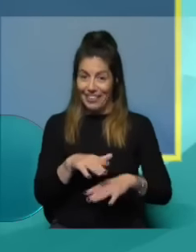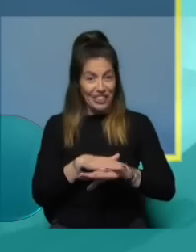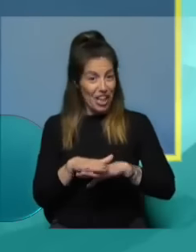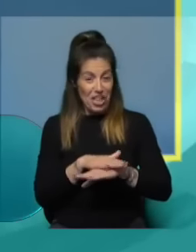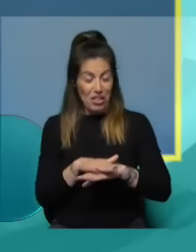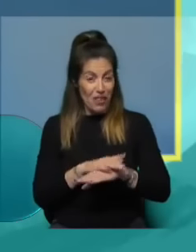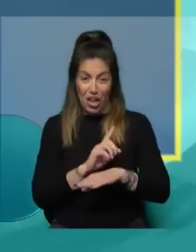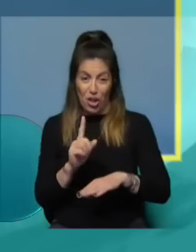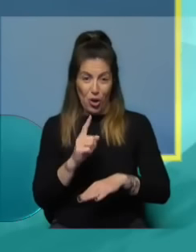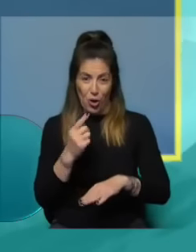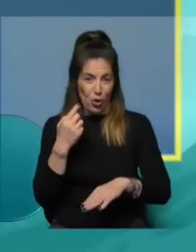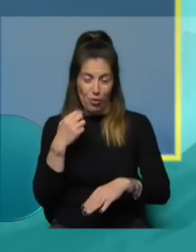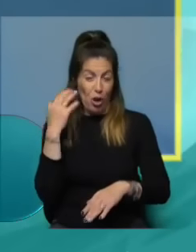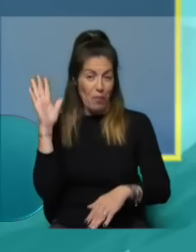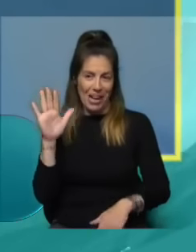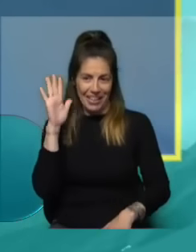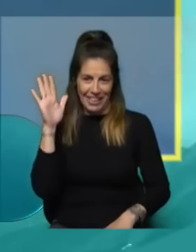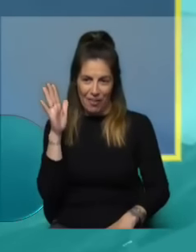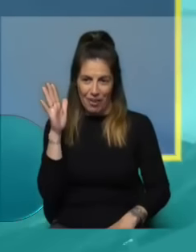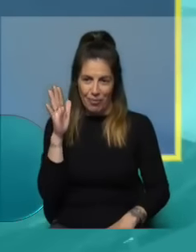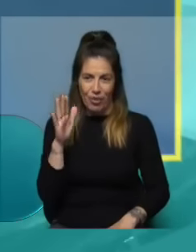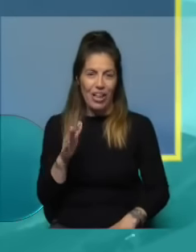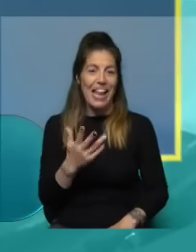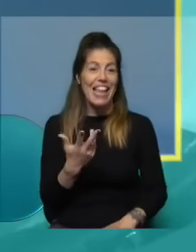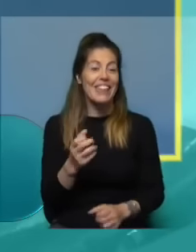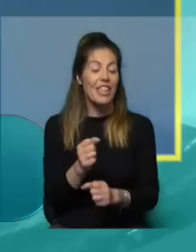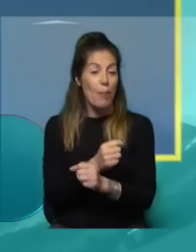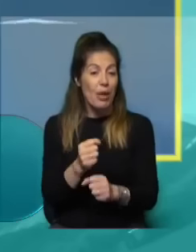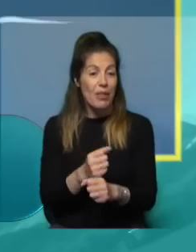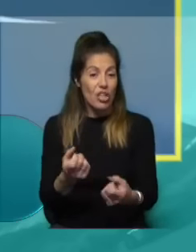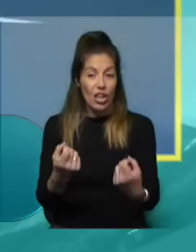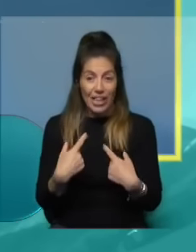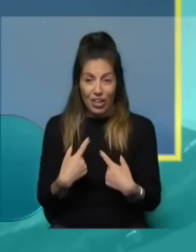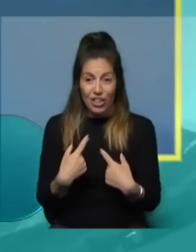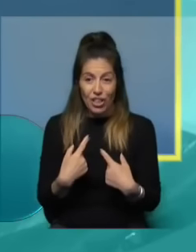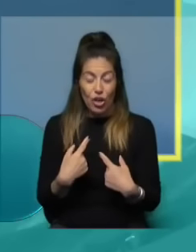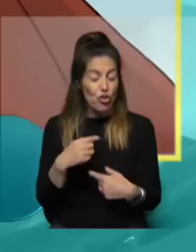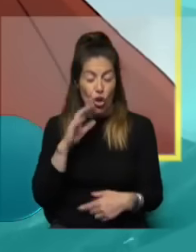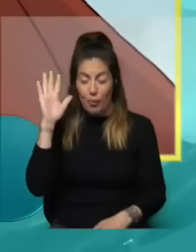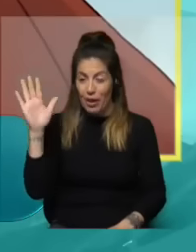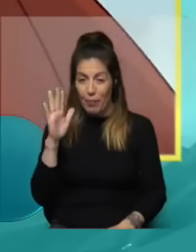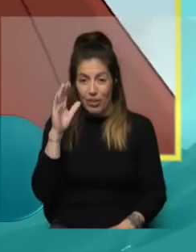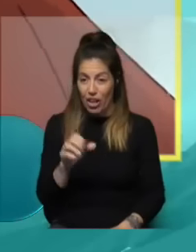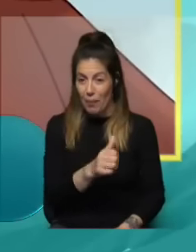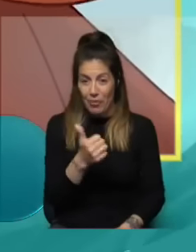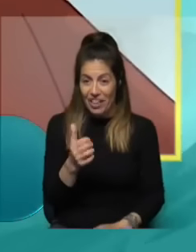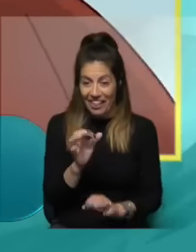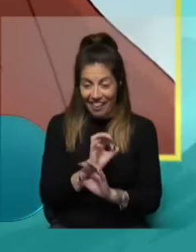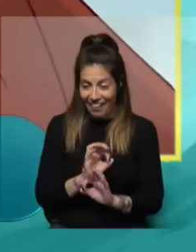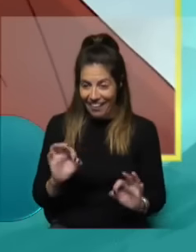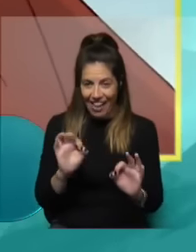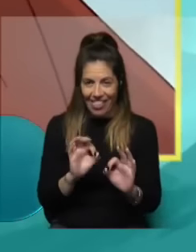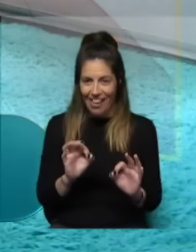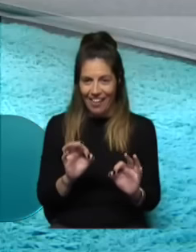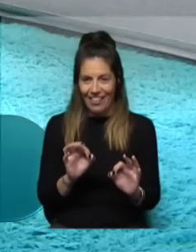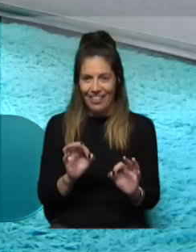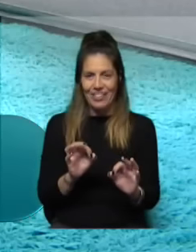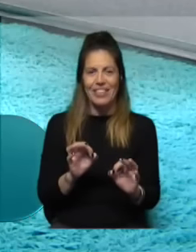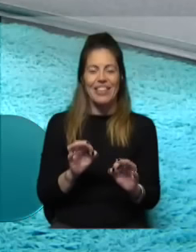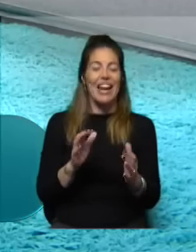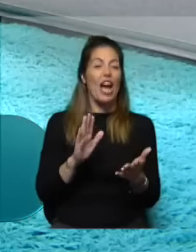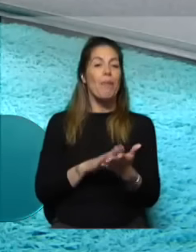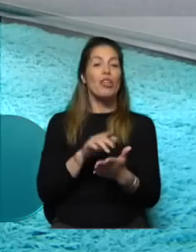lo habíamos contemplado. Las tres premiaciones que recibimos no nos habíamos imaginado que íbamos a ganar nada. Y